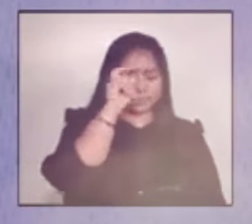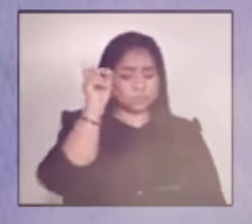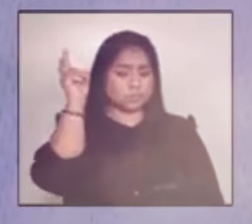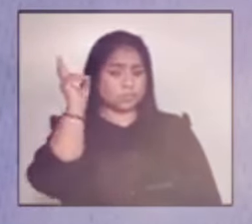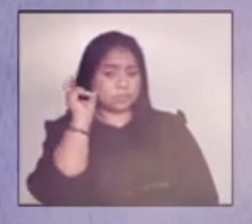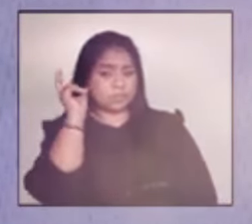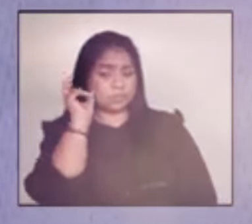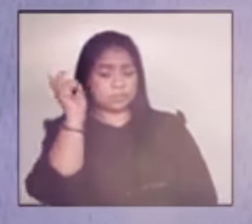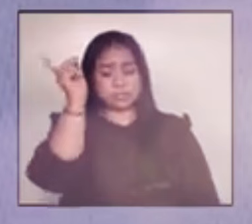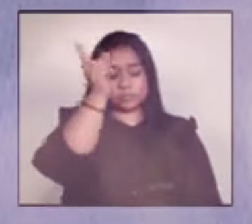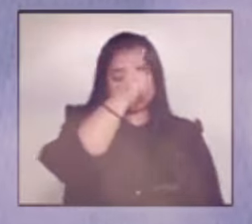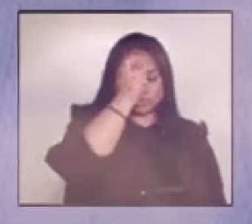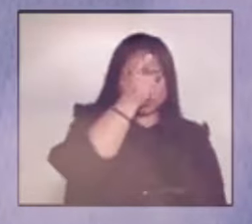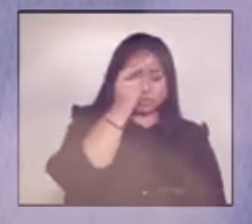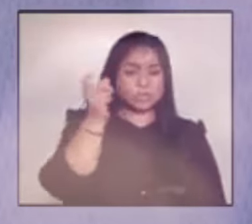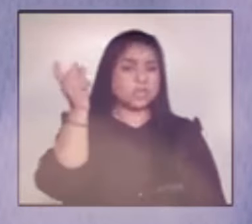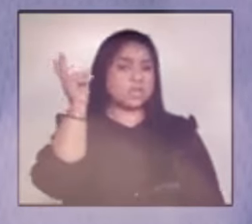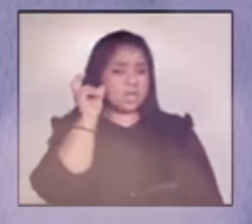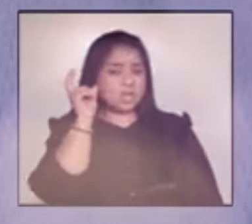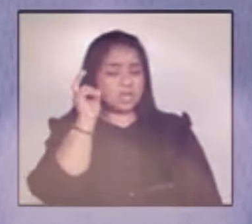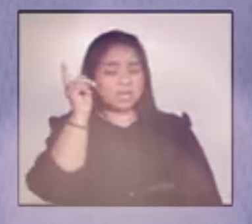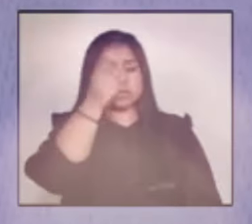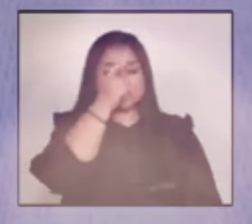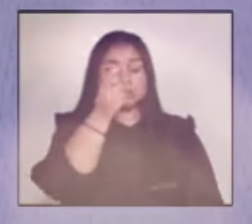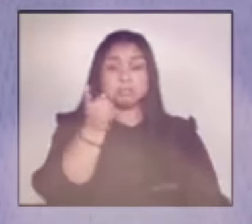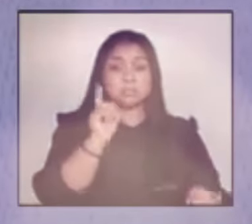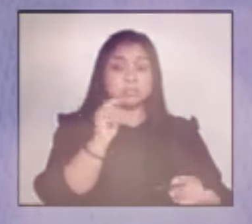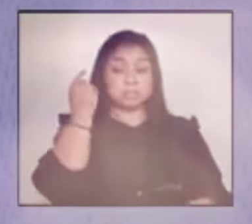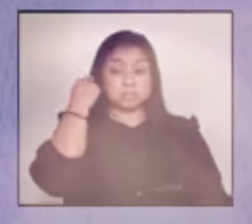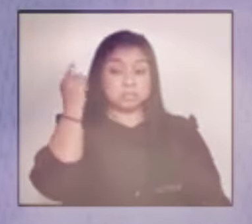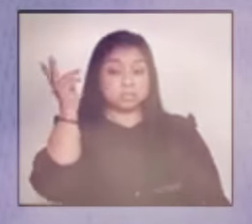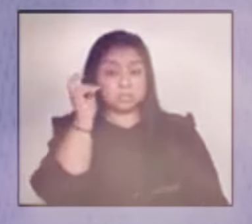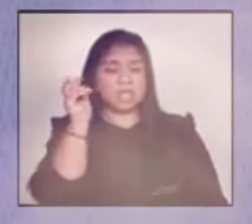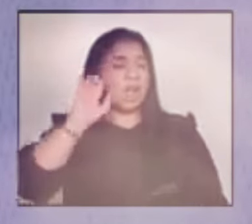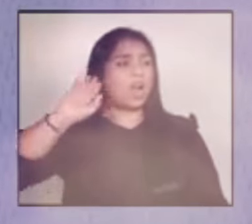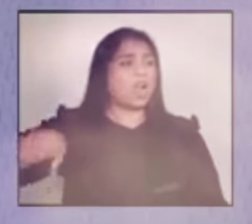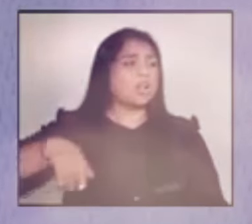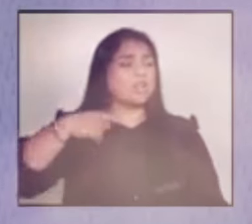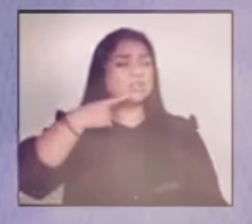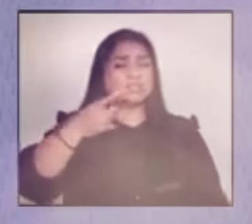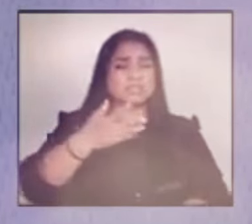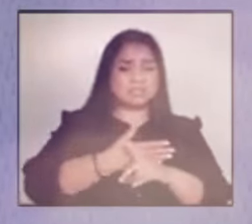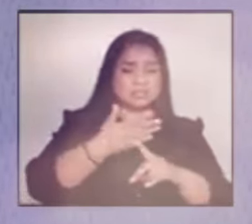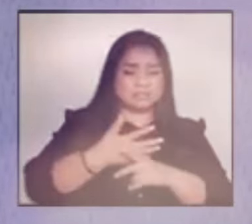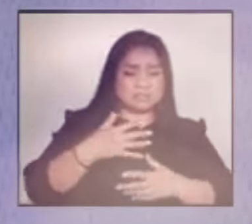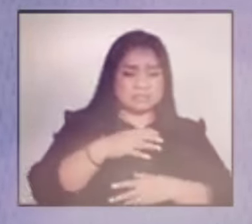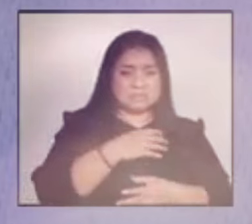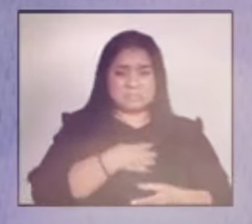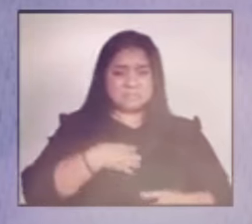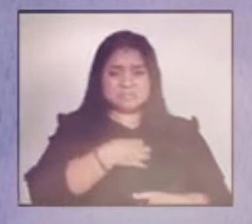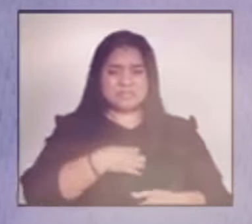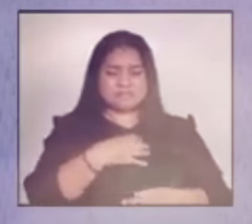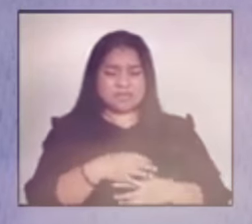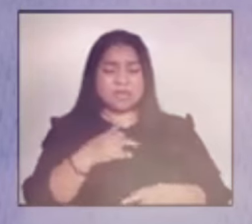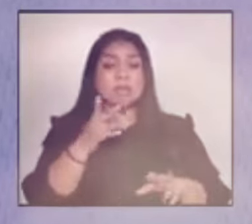Un presidente que no escucha ni atiende sinceramente los problemas que aquejan a su pueblo es un presidente que